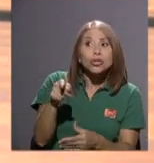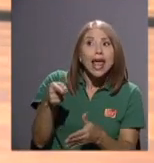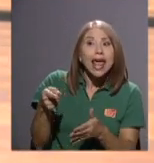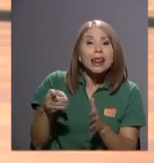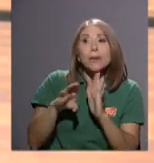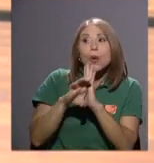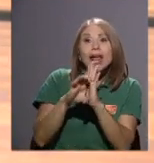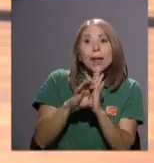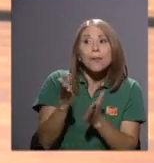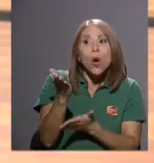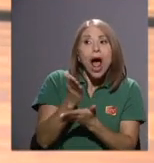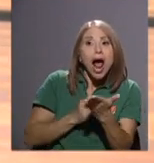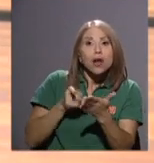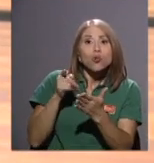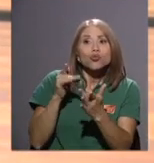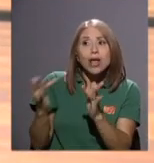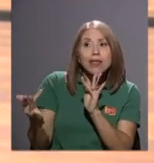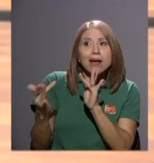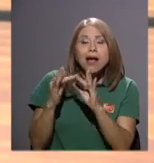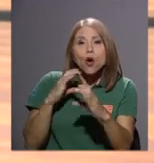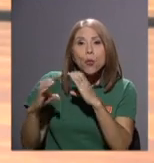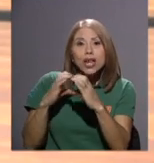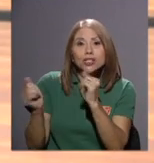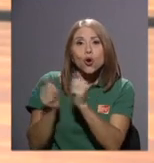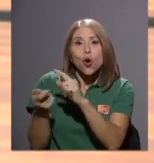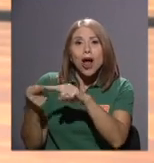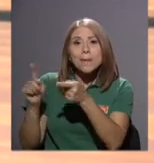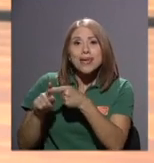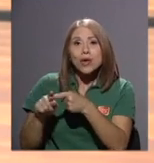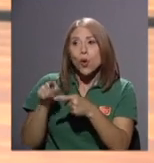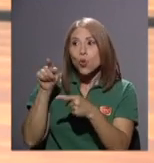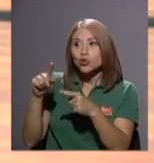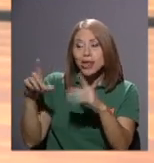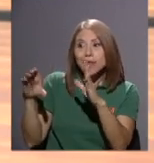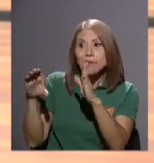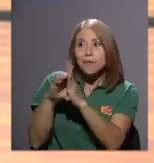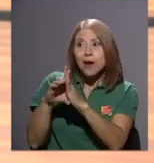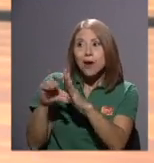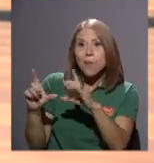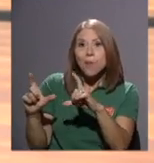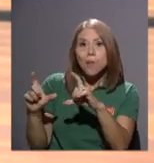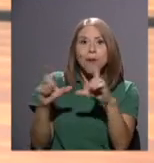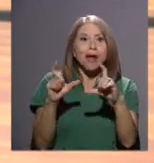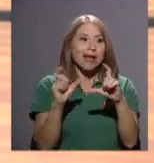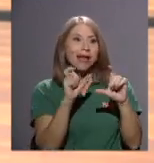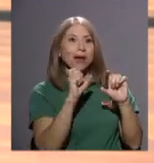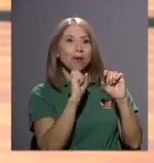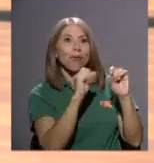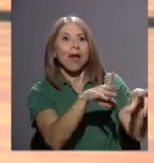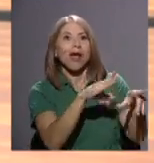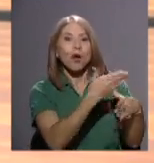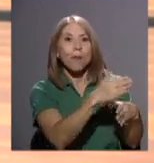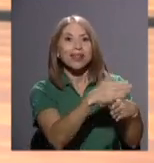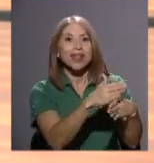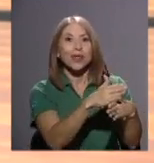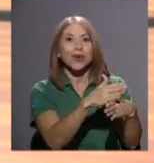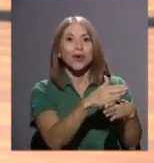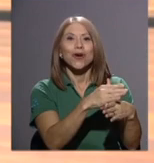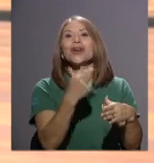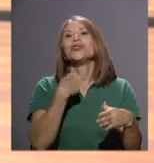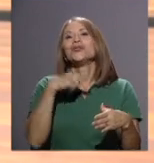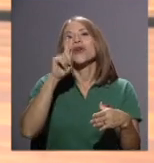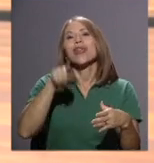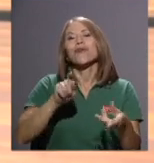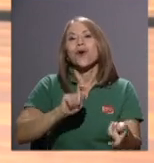pantallazo de alguna comunicación con un amigo? Y más bien la tengo que hacer al revés. ¿Quién no lo ha hecho? Porque todos han compartido en algún momento